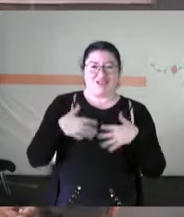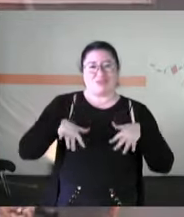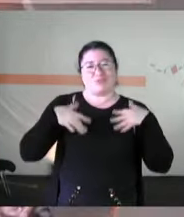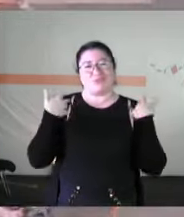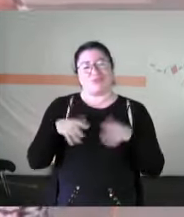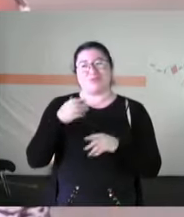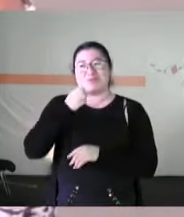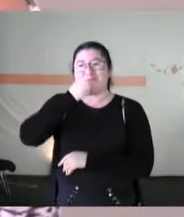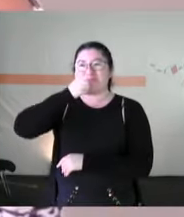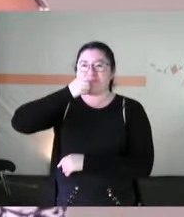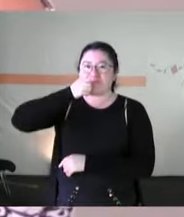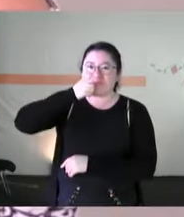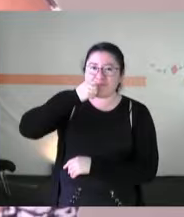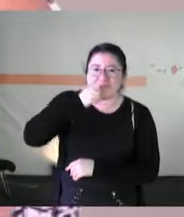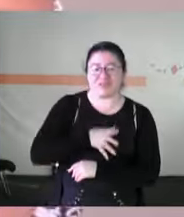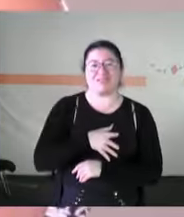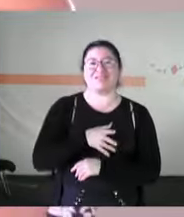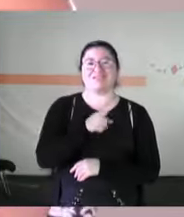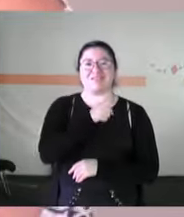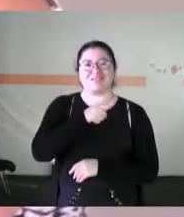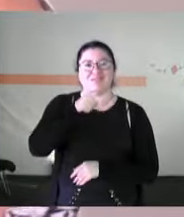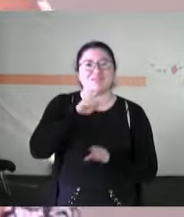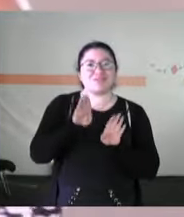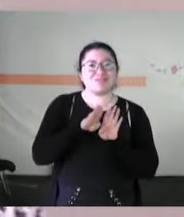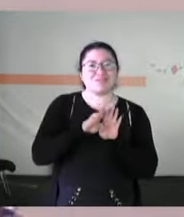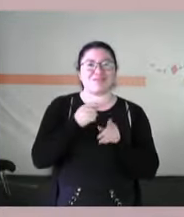preciosa. Con sus dientes de maní.